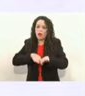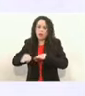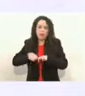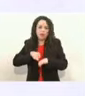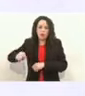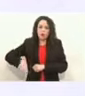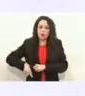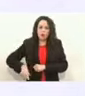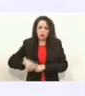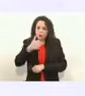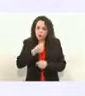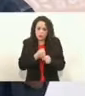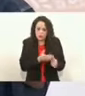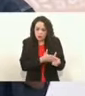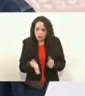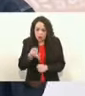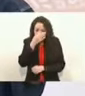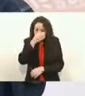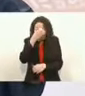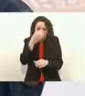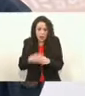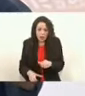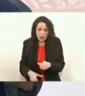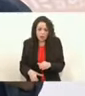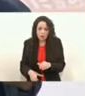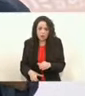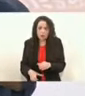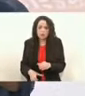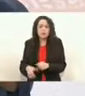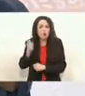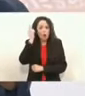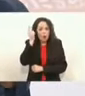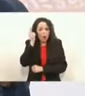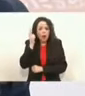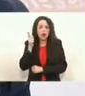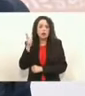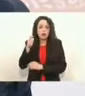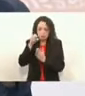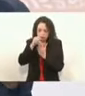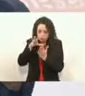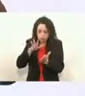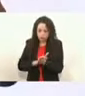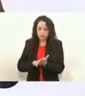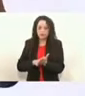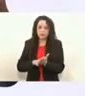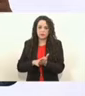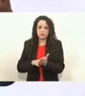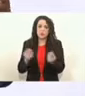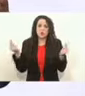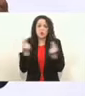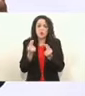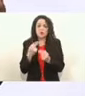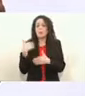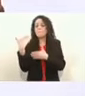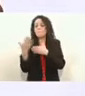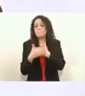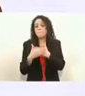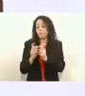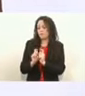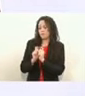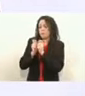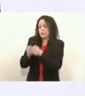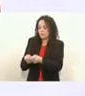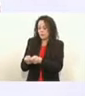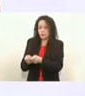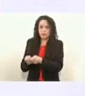desde luego que si no se pudiera, que quede como un pendiente urgente a darle